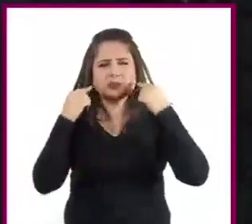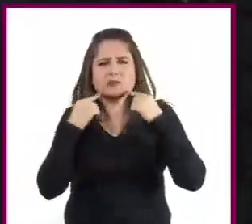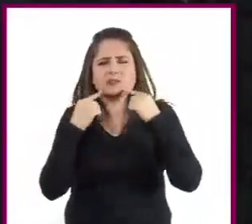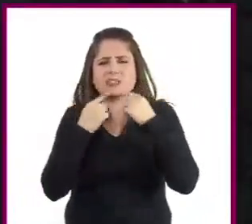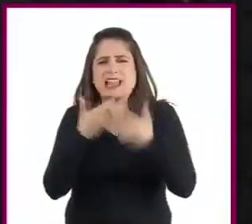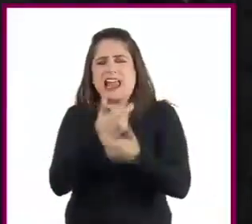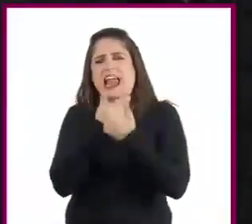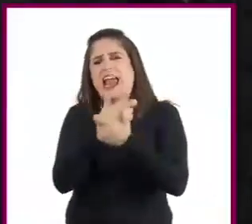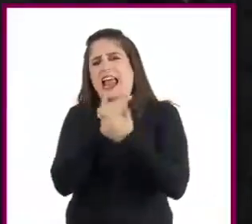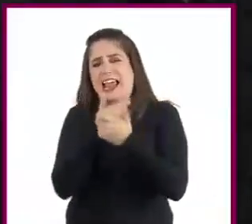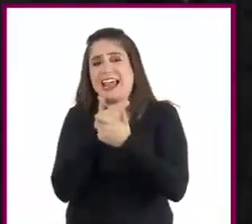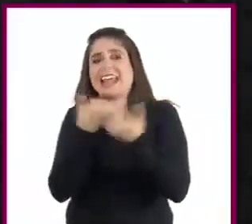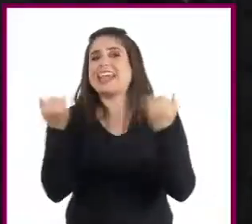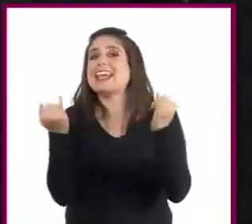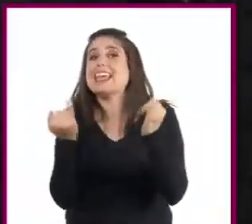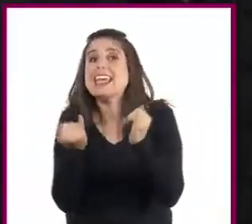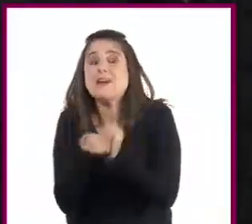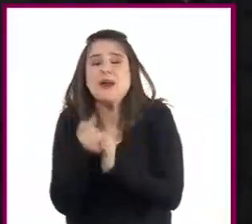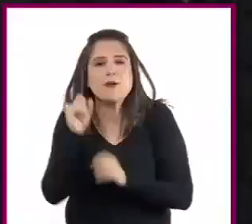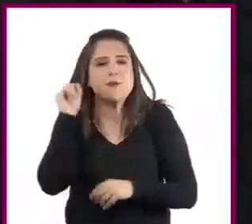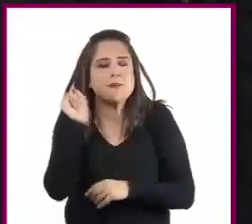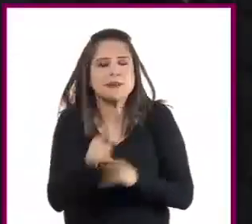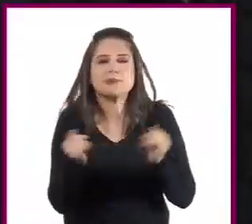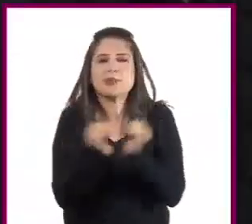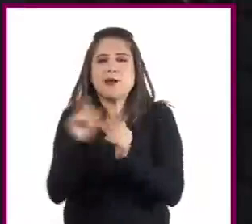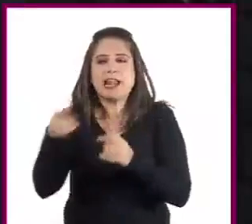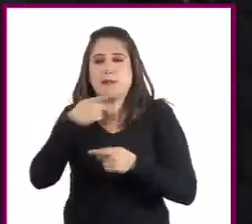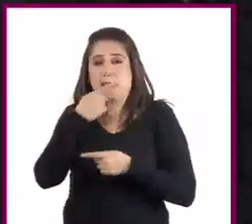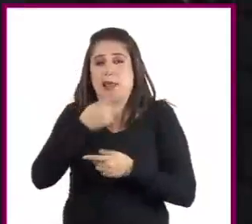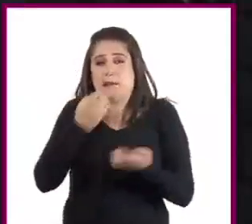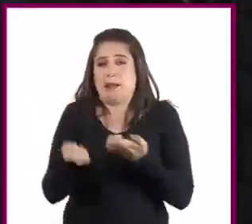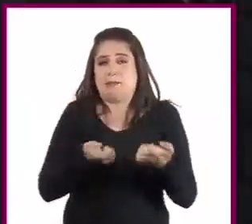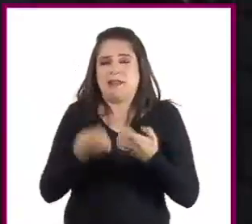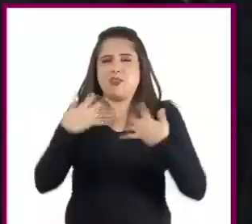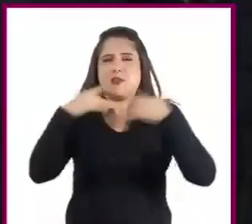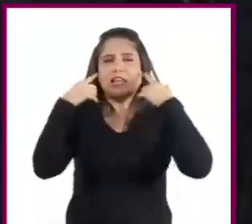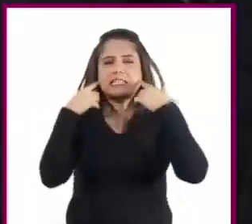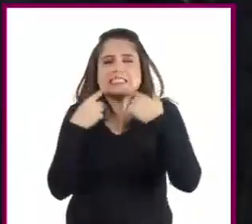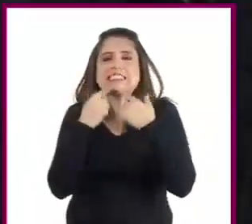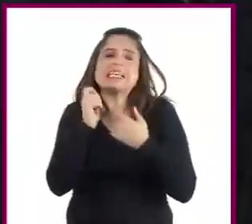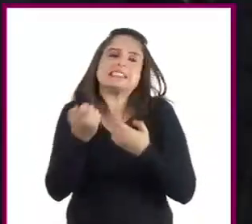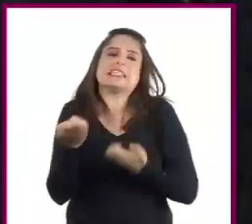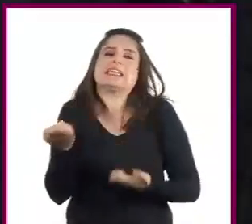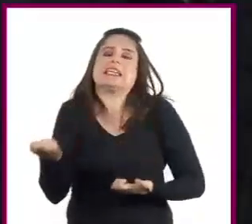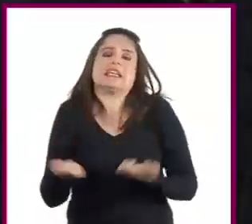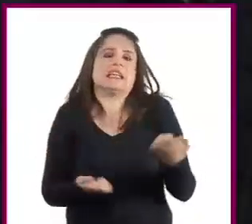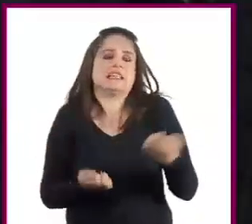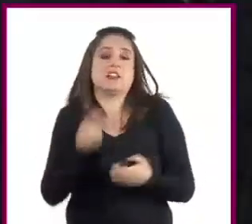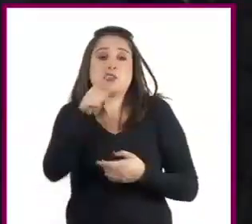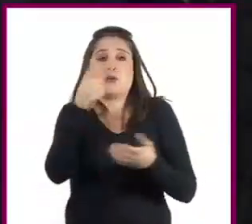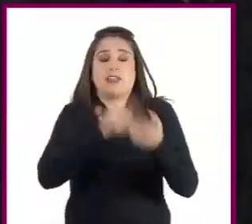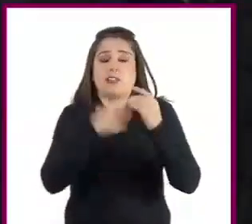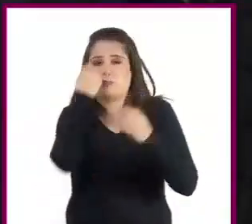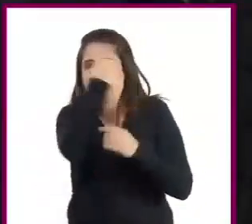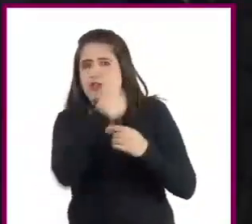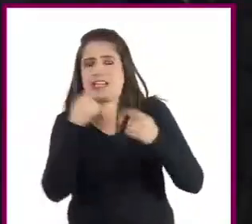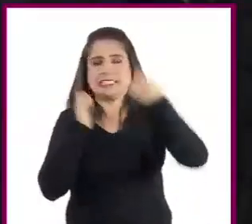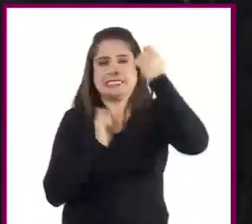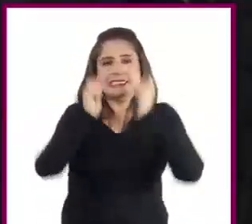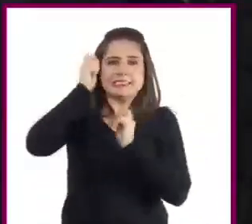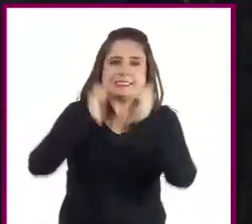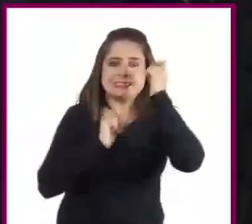de tanta risa. Va a pasar algo similar. Son ejercicios, son tus músculos en